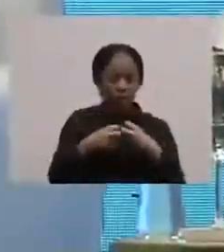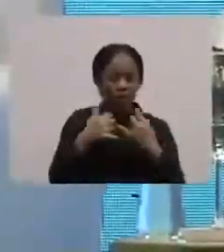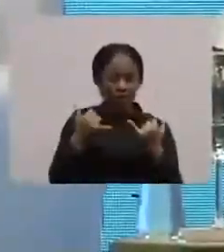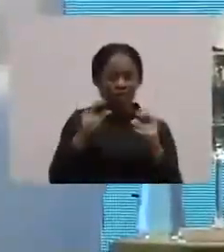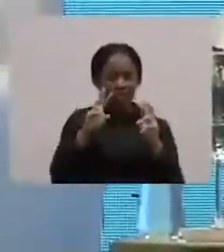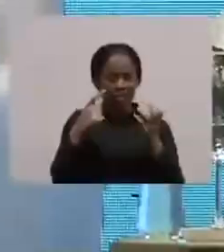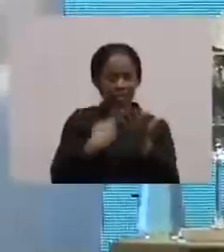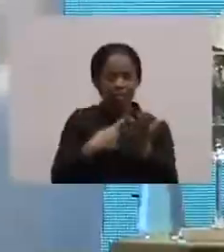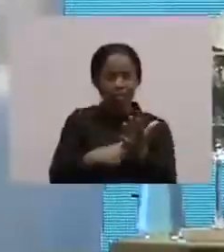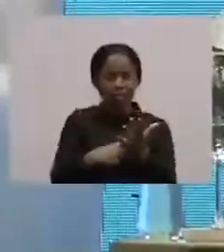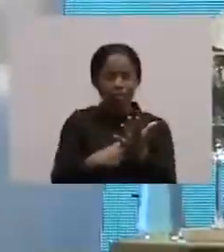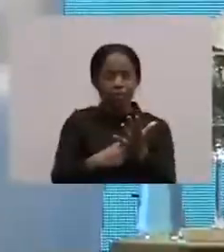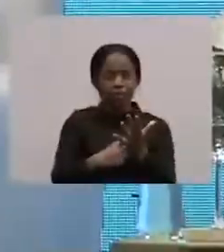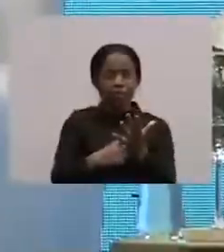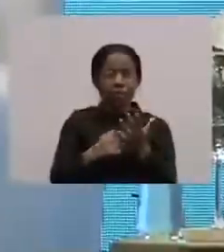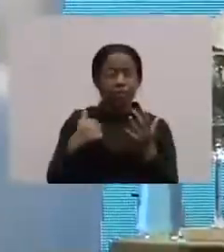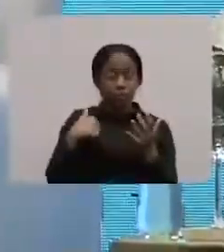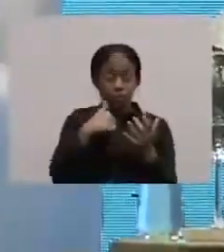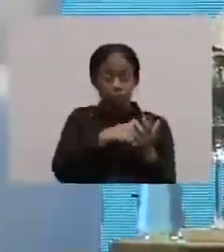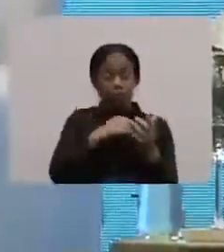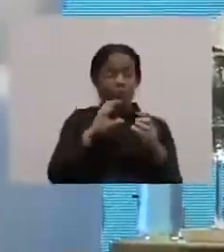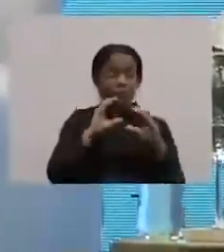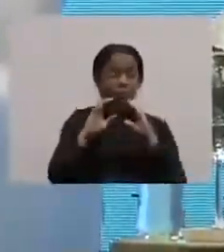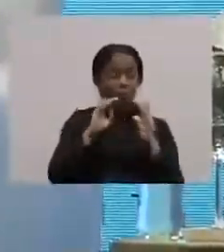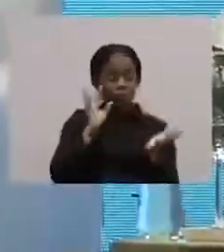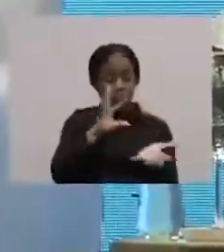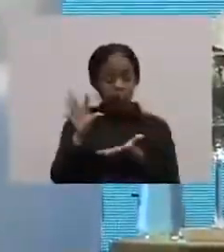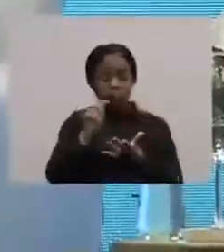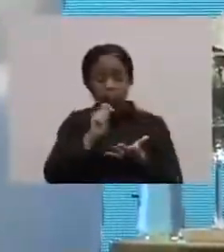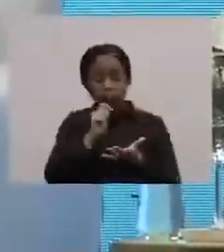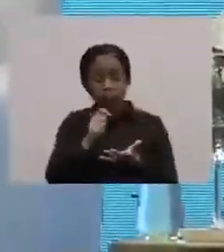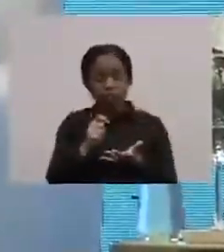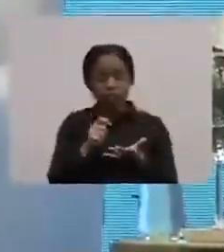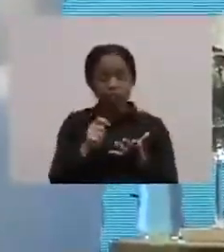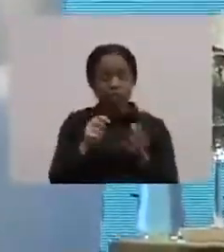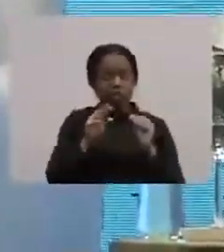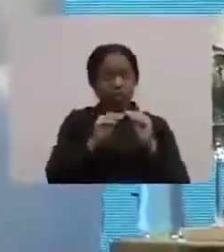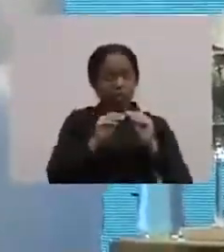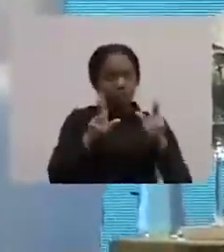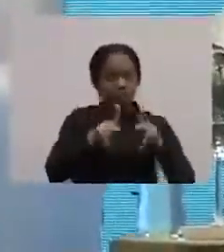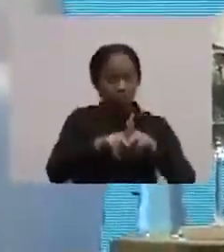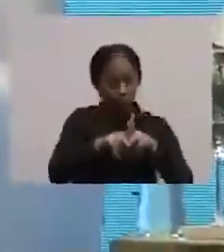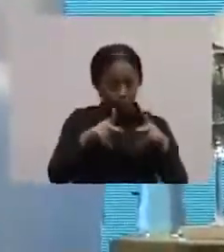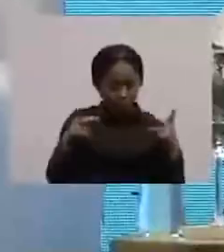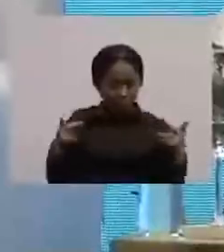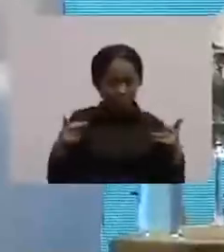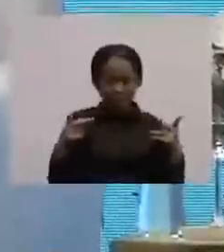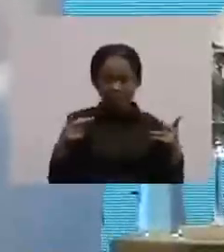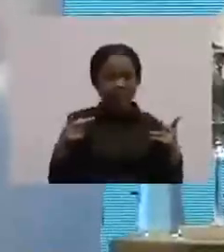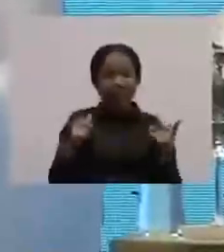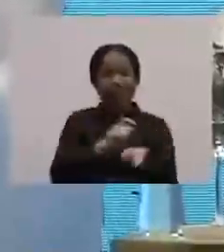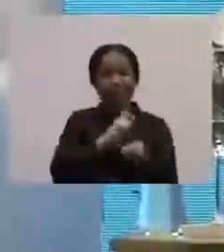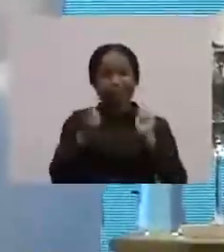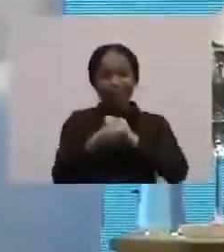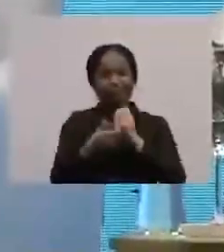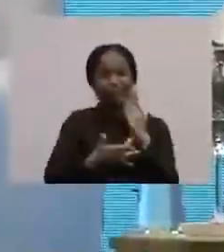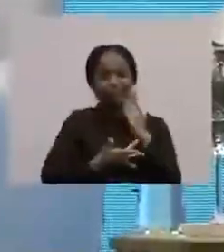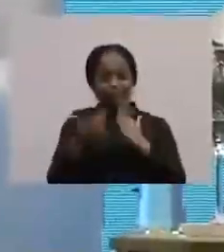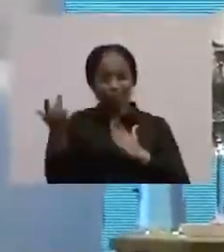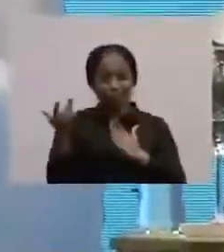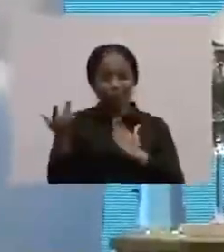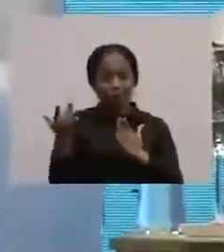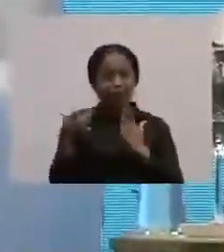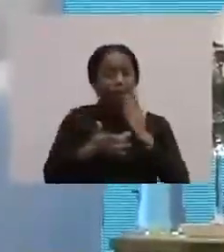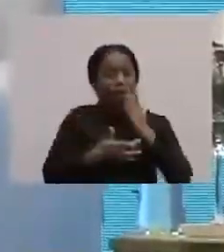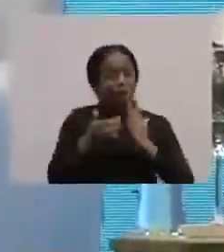publicidad a los medios. Los medios hemos perdido publicidad en la física, se ha ido a la digital. Pero la parte digital, justamente